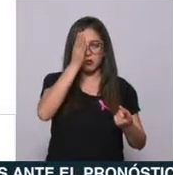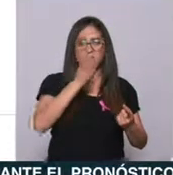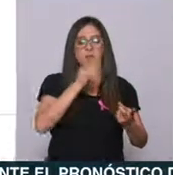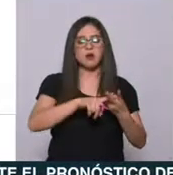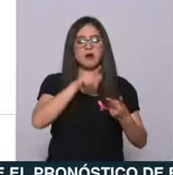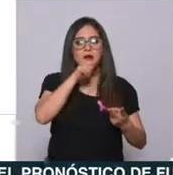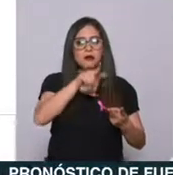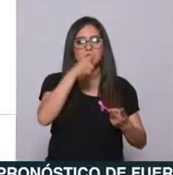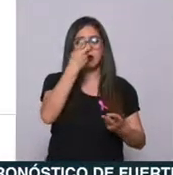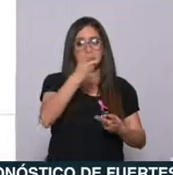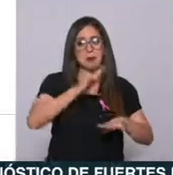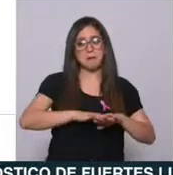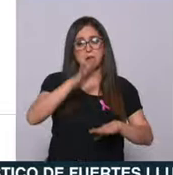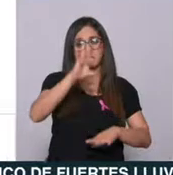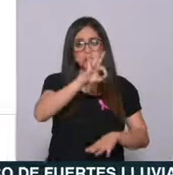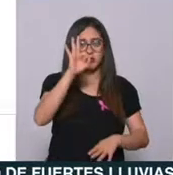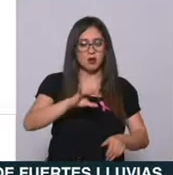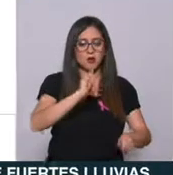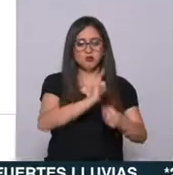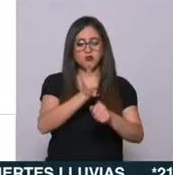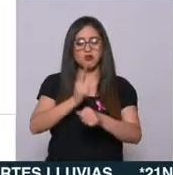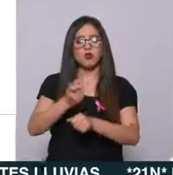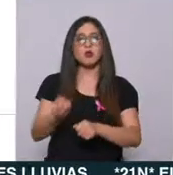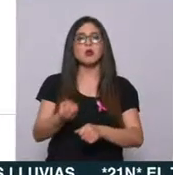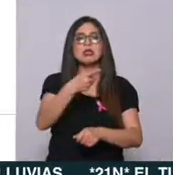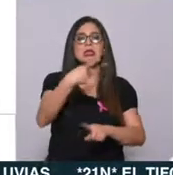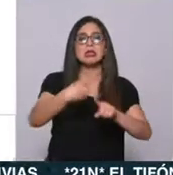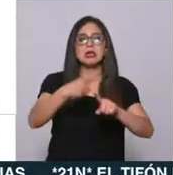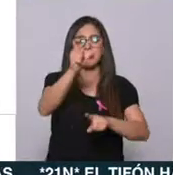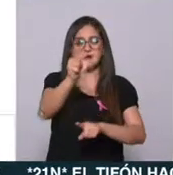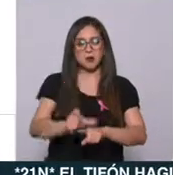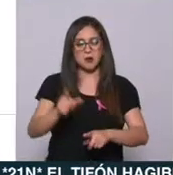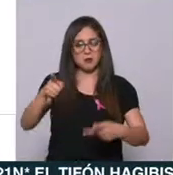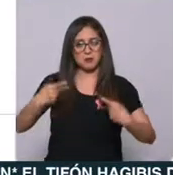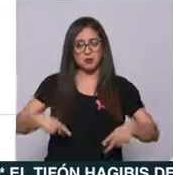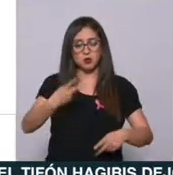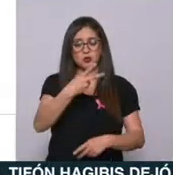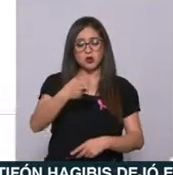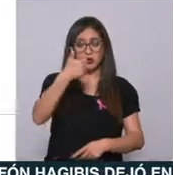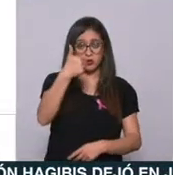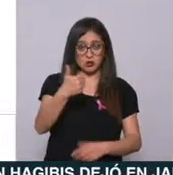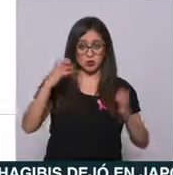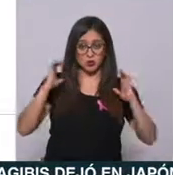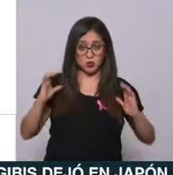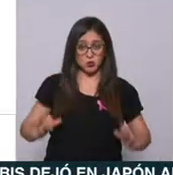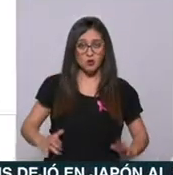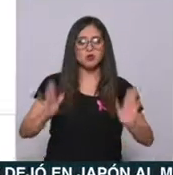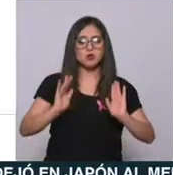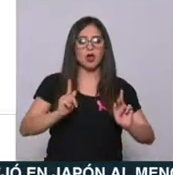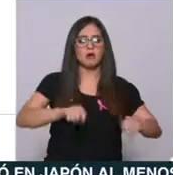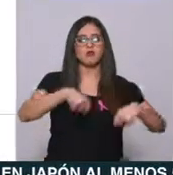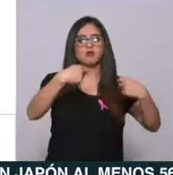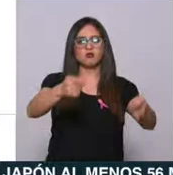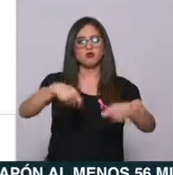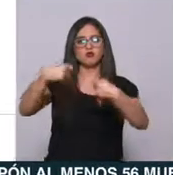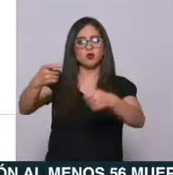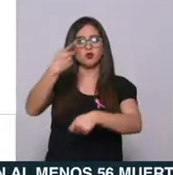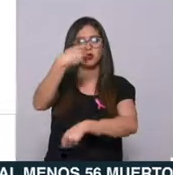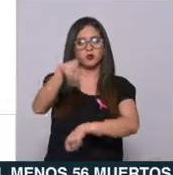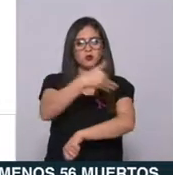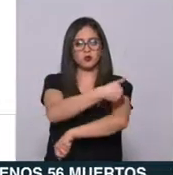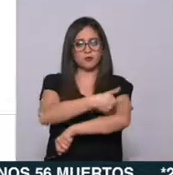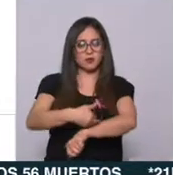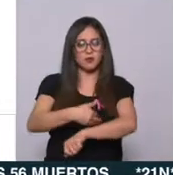porcentajes más altos de identificación, y de los 206 cuerpos identificados han sido entregados ya a sus